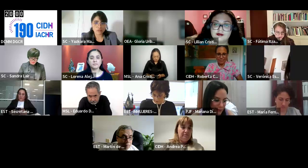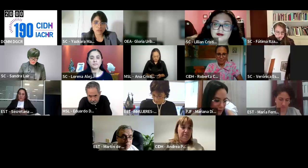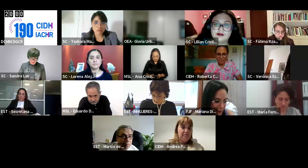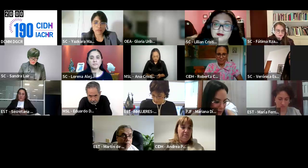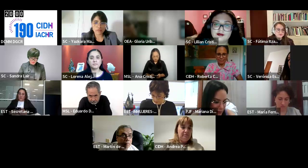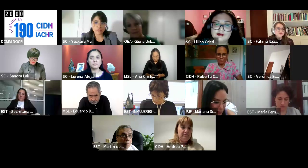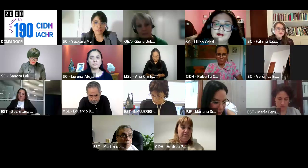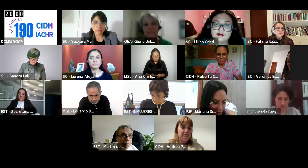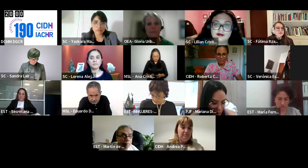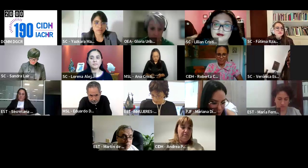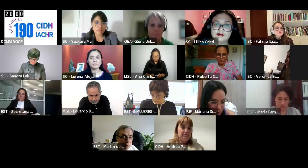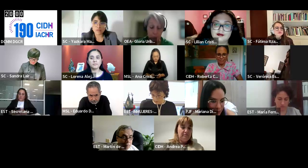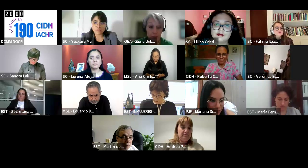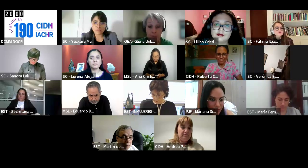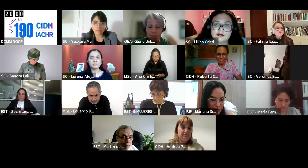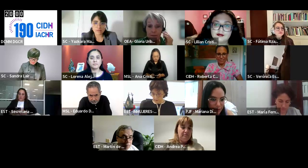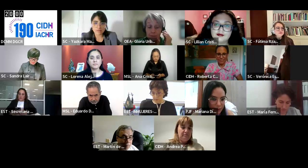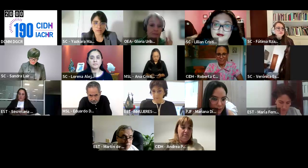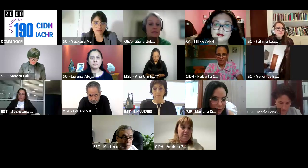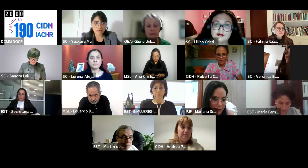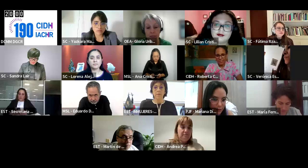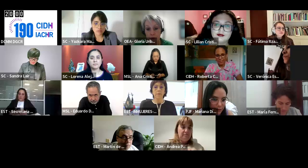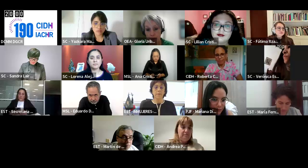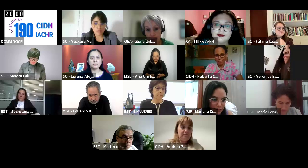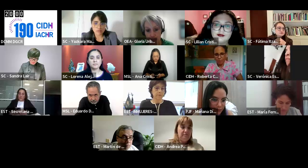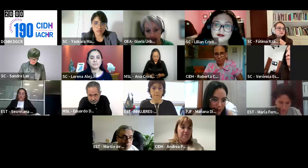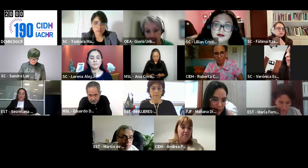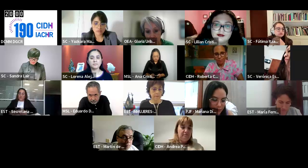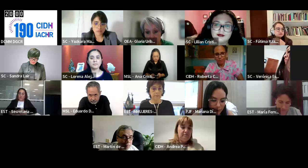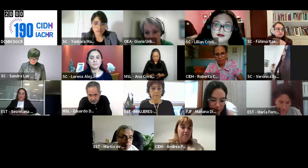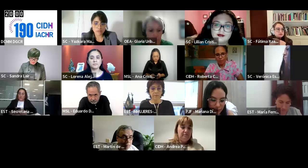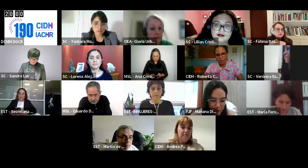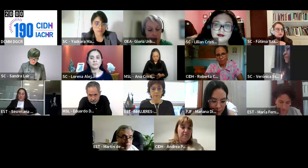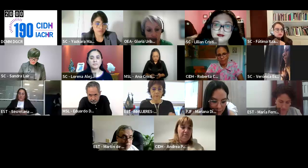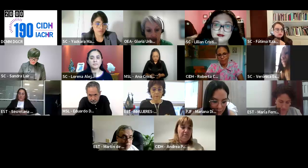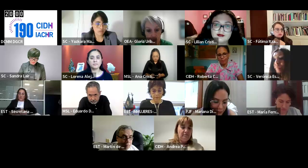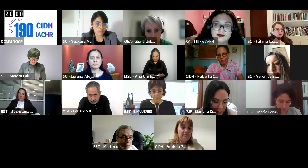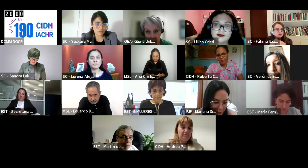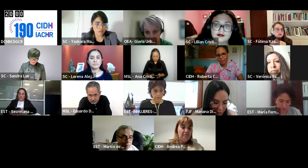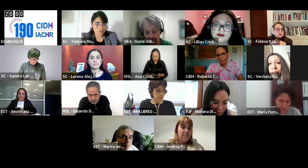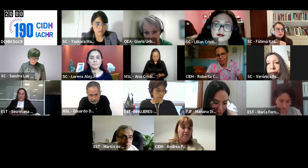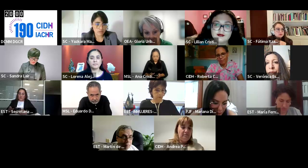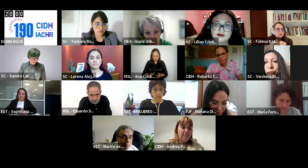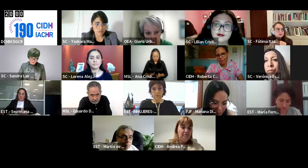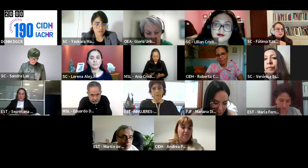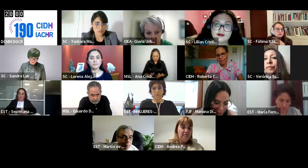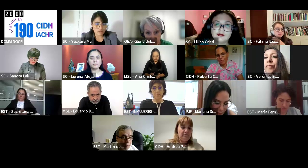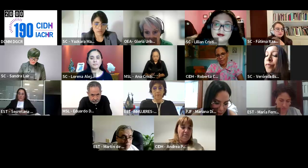Estaba como asistente, Gloria, la he pasado a panelista. Sí, yo la veo en la lista, pero parece que no me está escuchando.